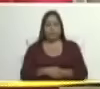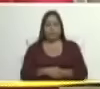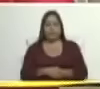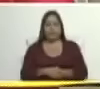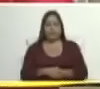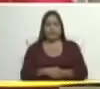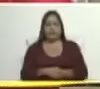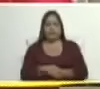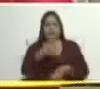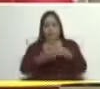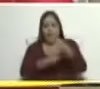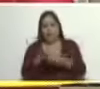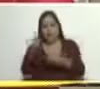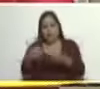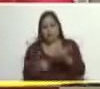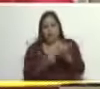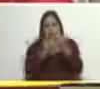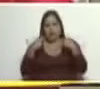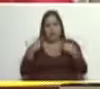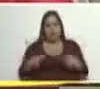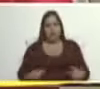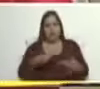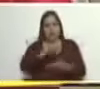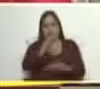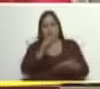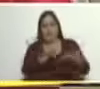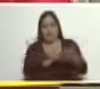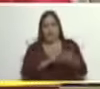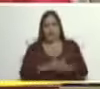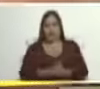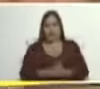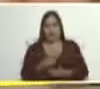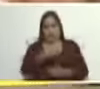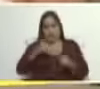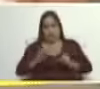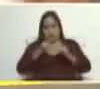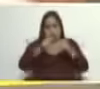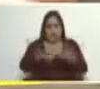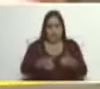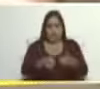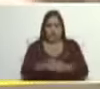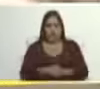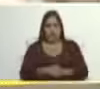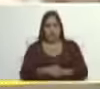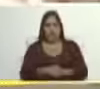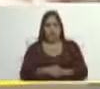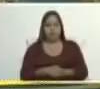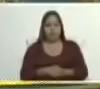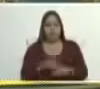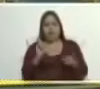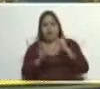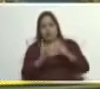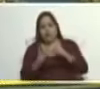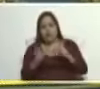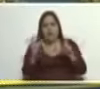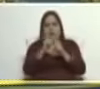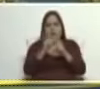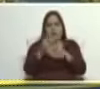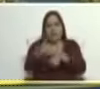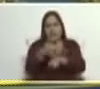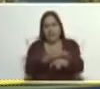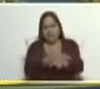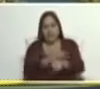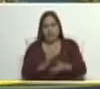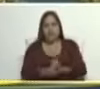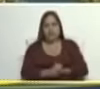han hecho en aras de la humanidad como un todo. Quisiera comenzar con algunos comentarios